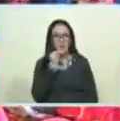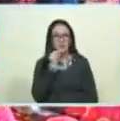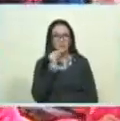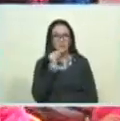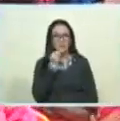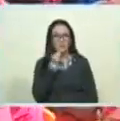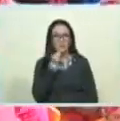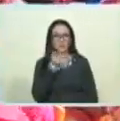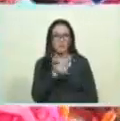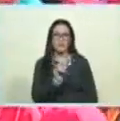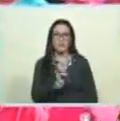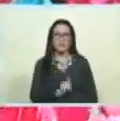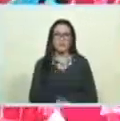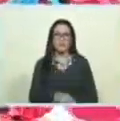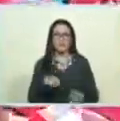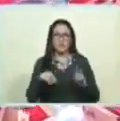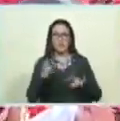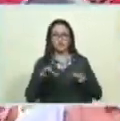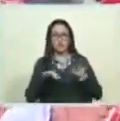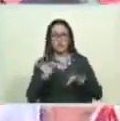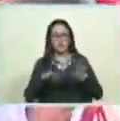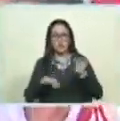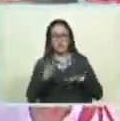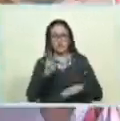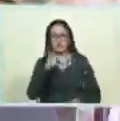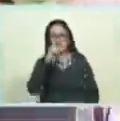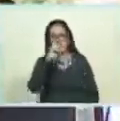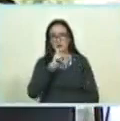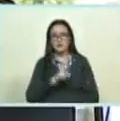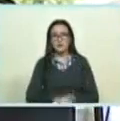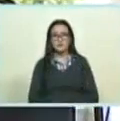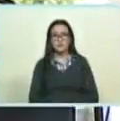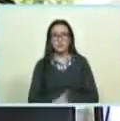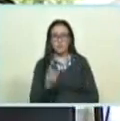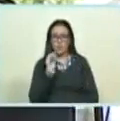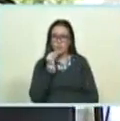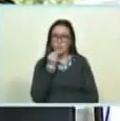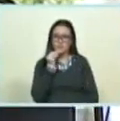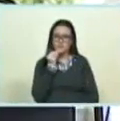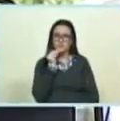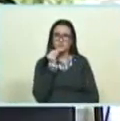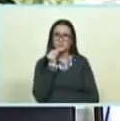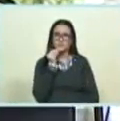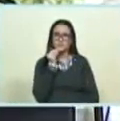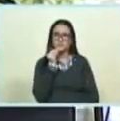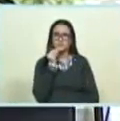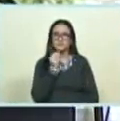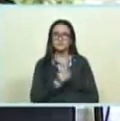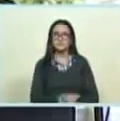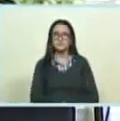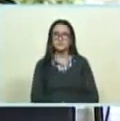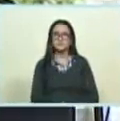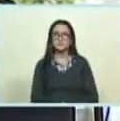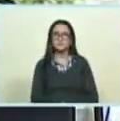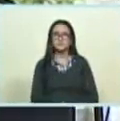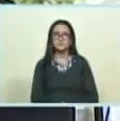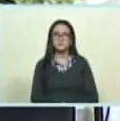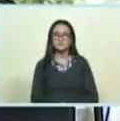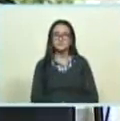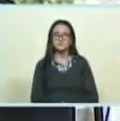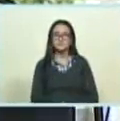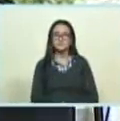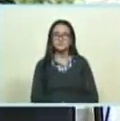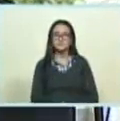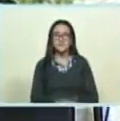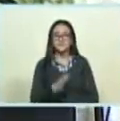joven, 12, 13, 14 años. Y es la juventud un poco menos joven como